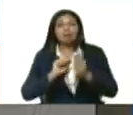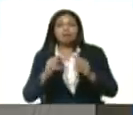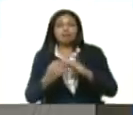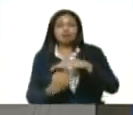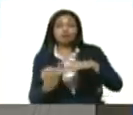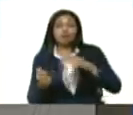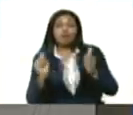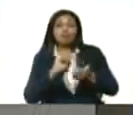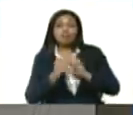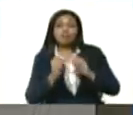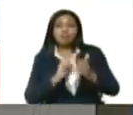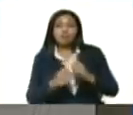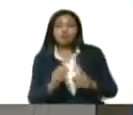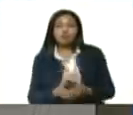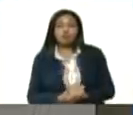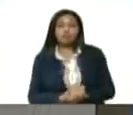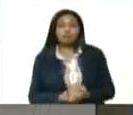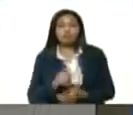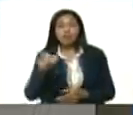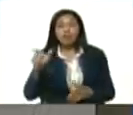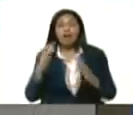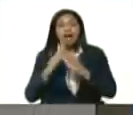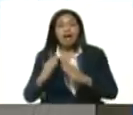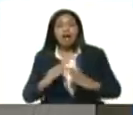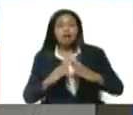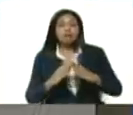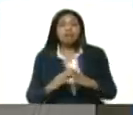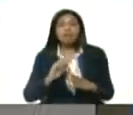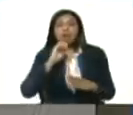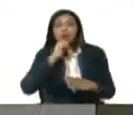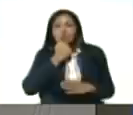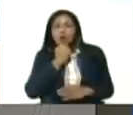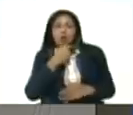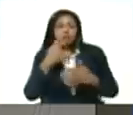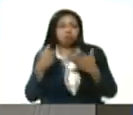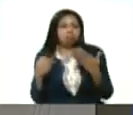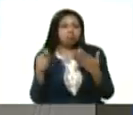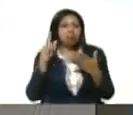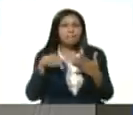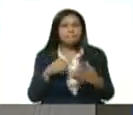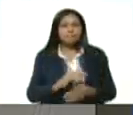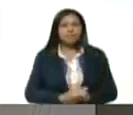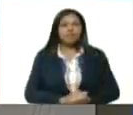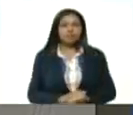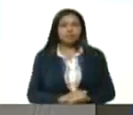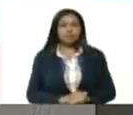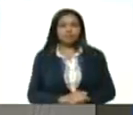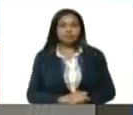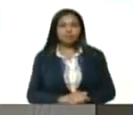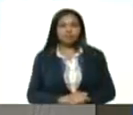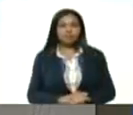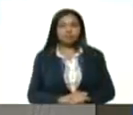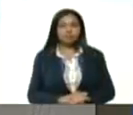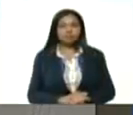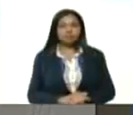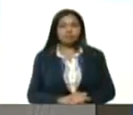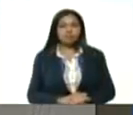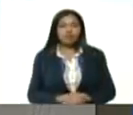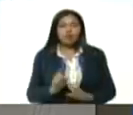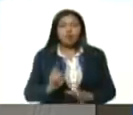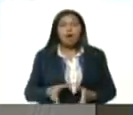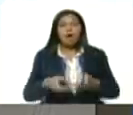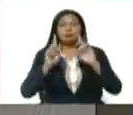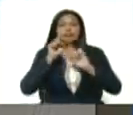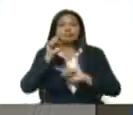los asilos y las casas de refugio para personas de la tercera edad, para abuelos y abuelas, que los ascensores, que en general